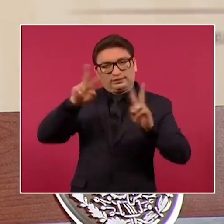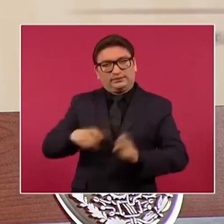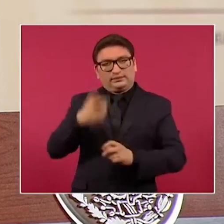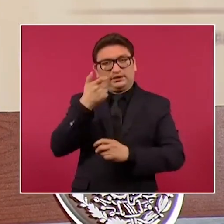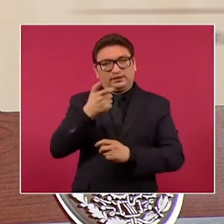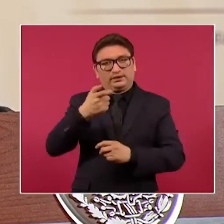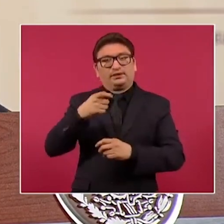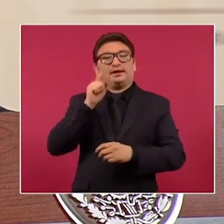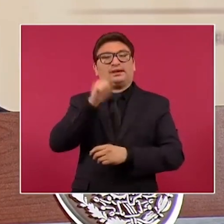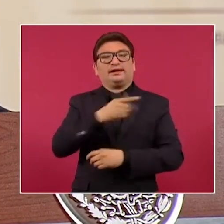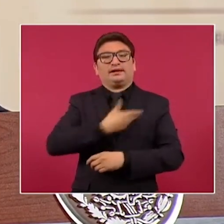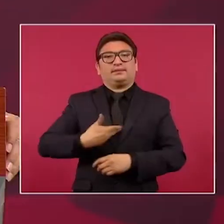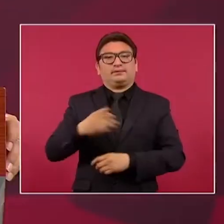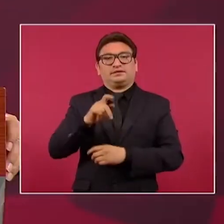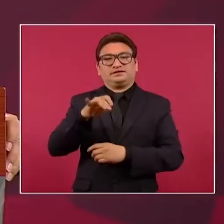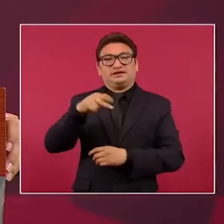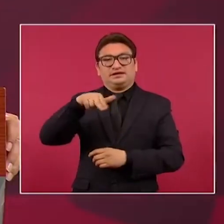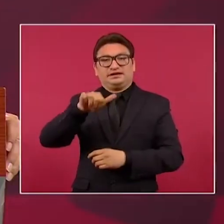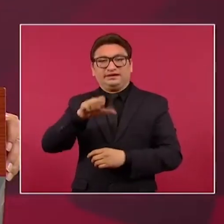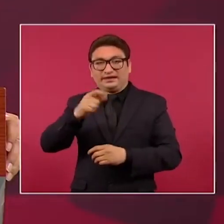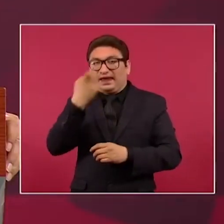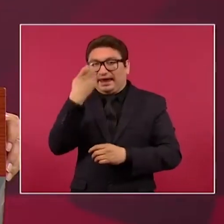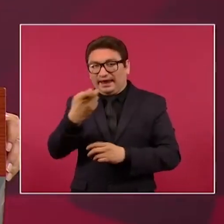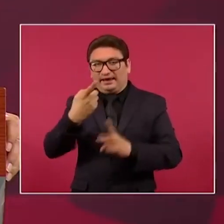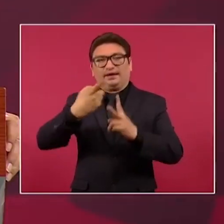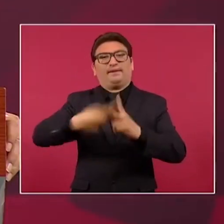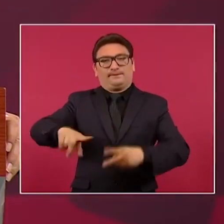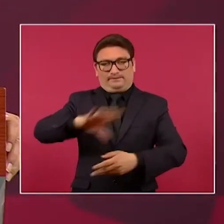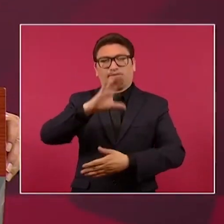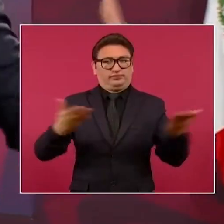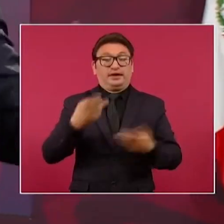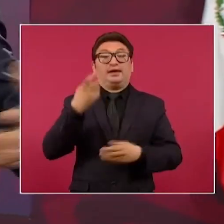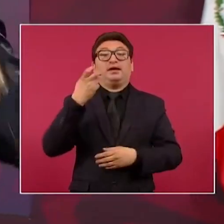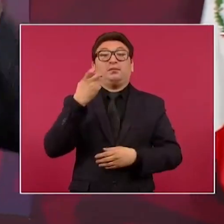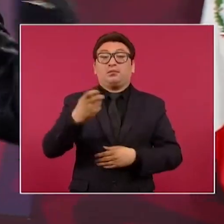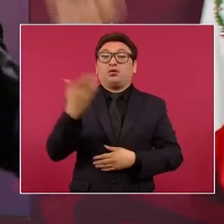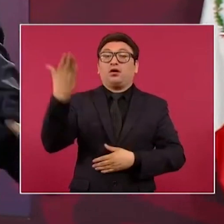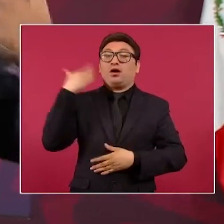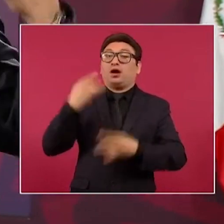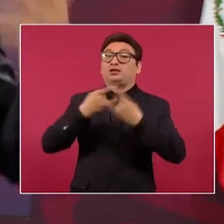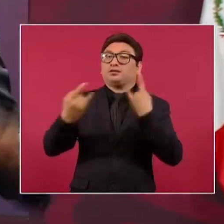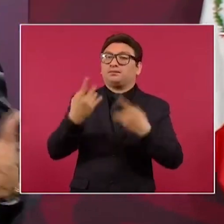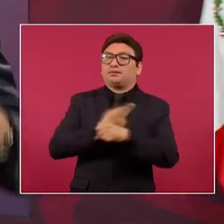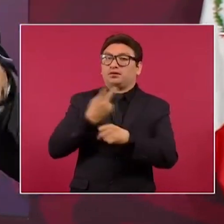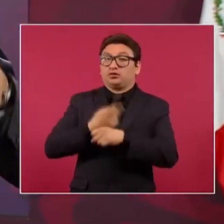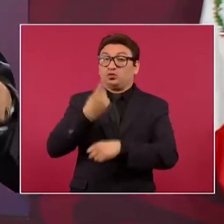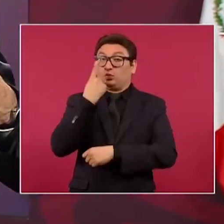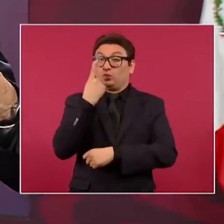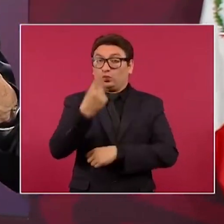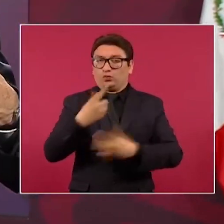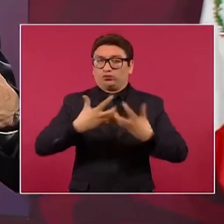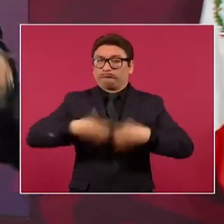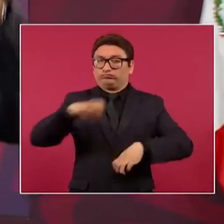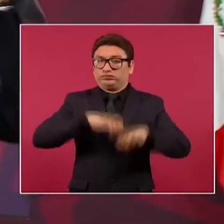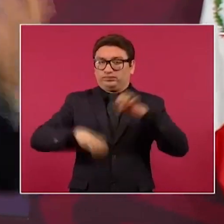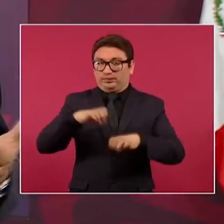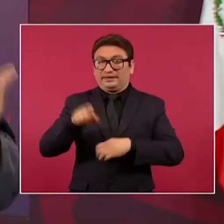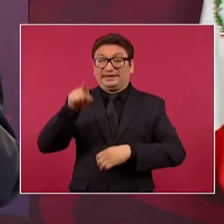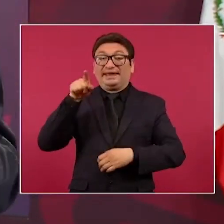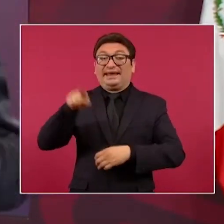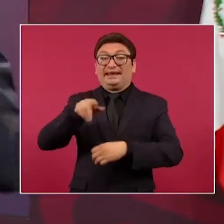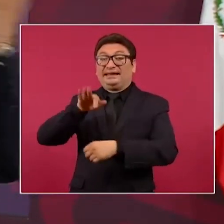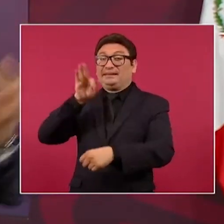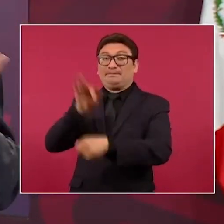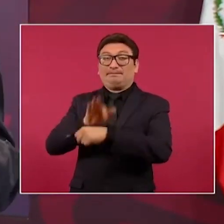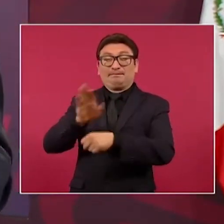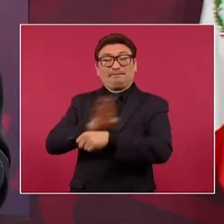Y ahí empezó la entrega de concesiones. Y una de las empresas que se